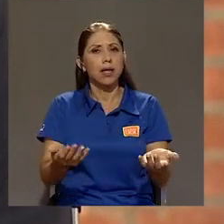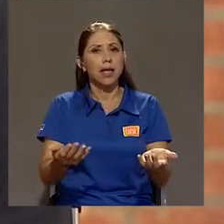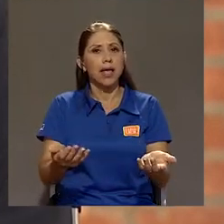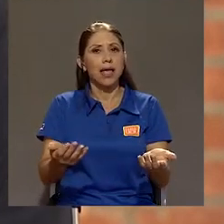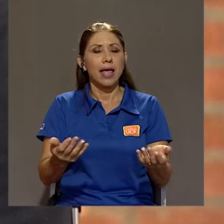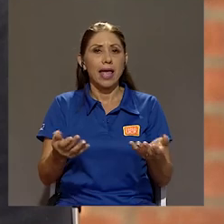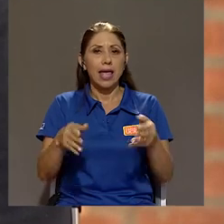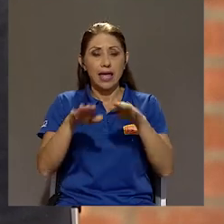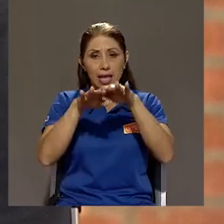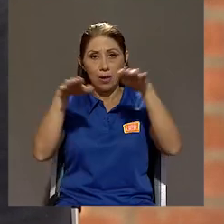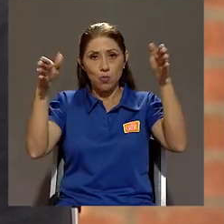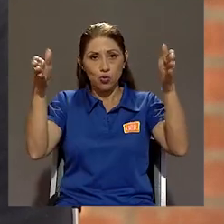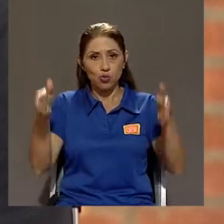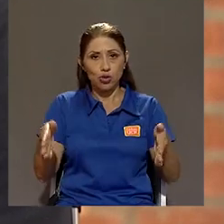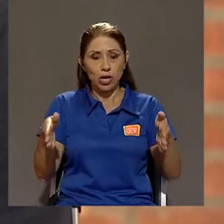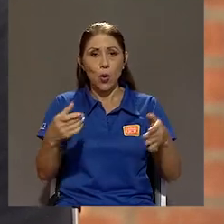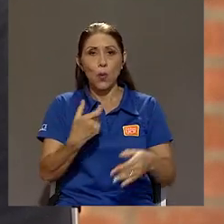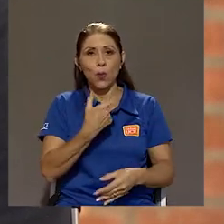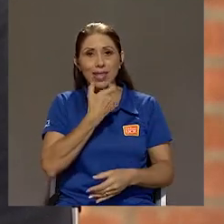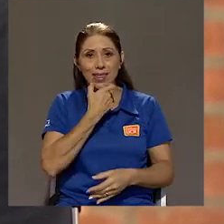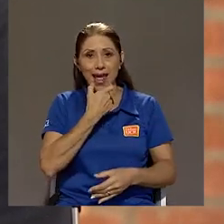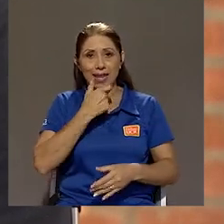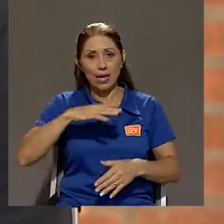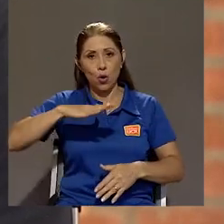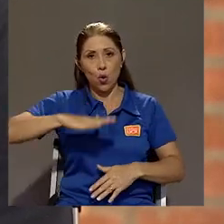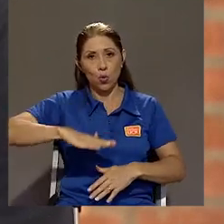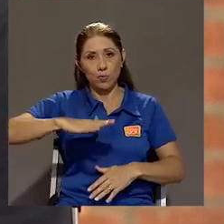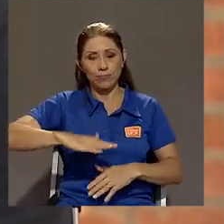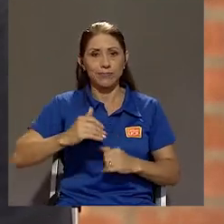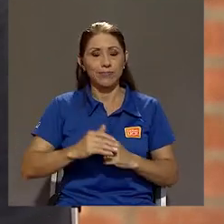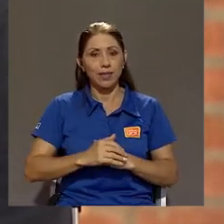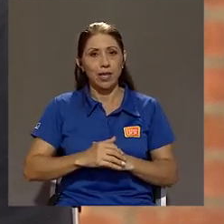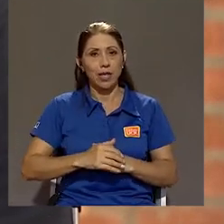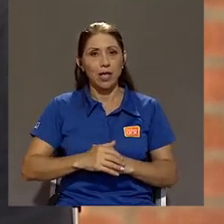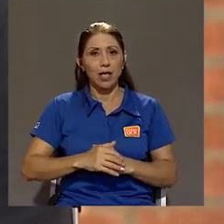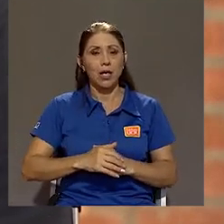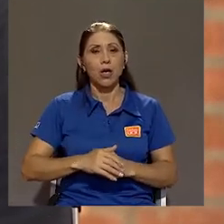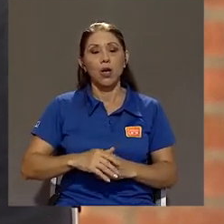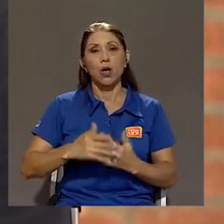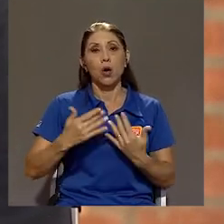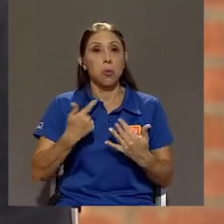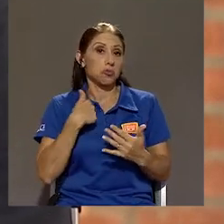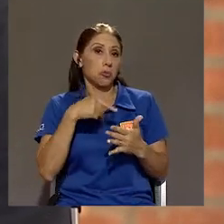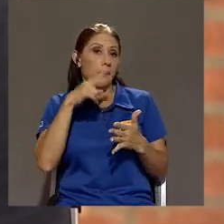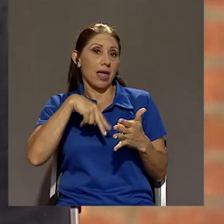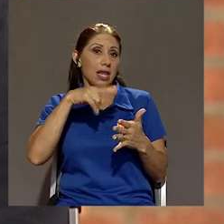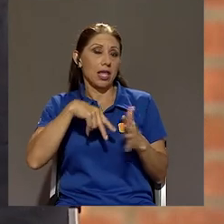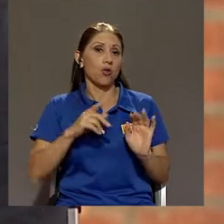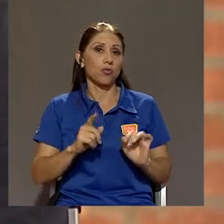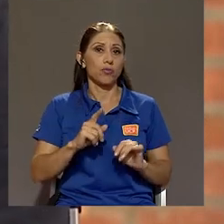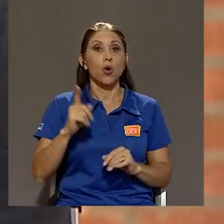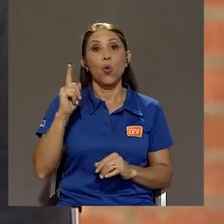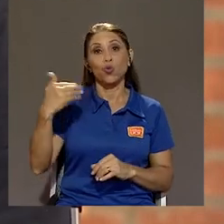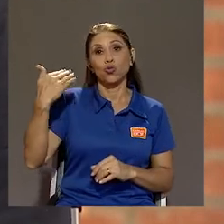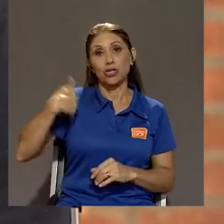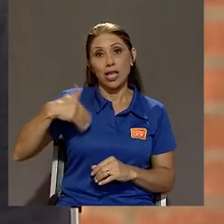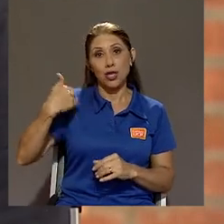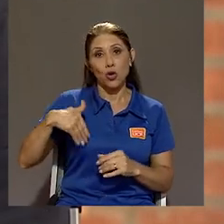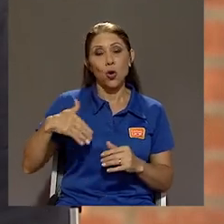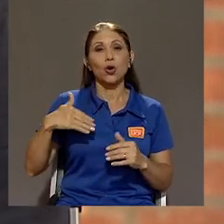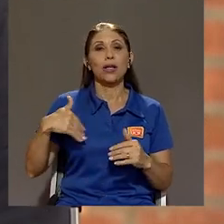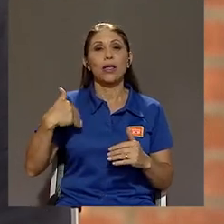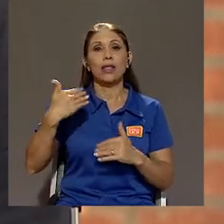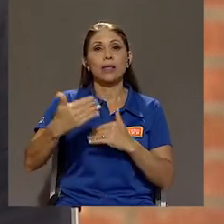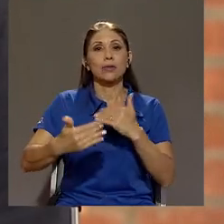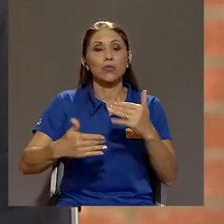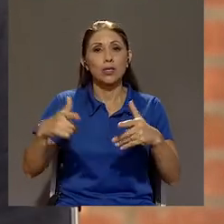en el Museo Británico, o en, por lo menos es lo que yo había leído, un señor que,